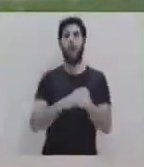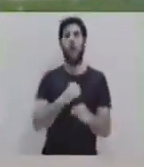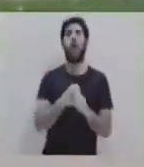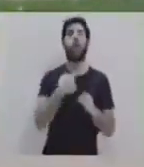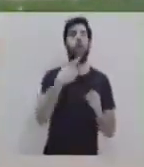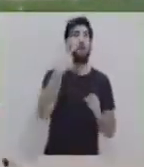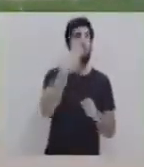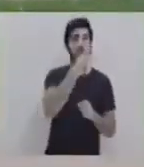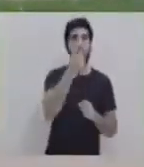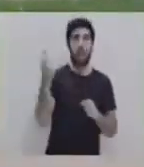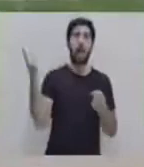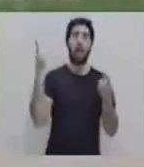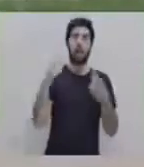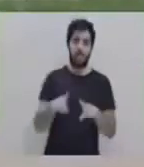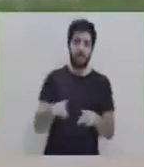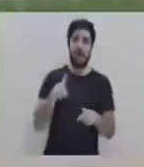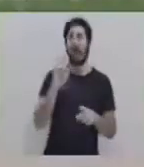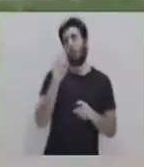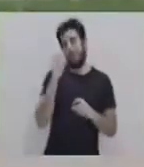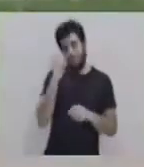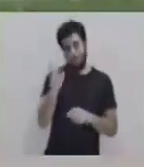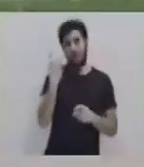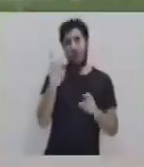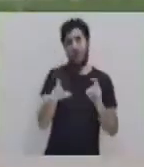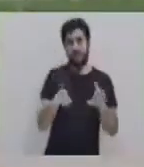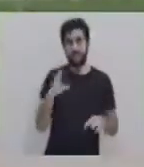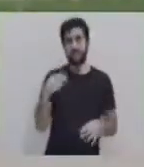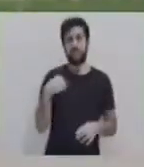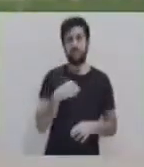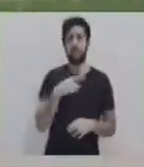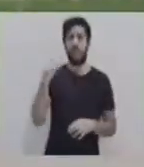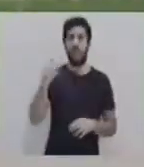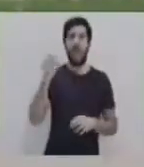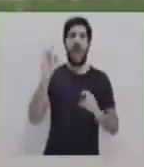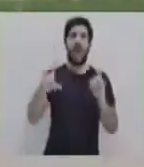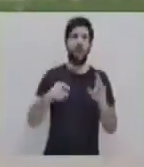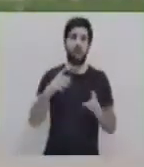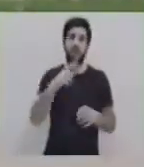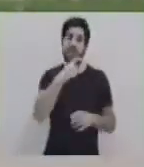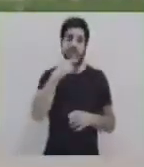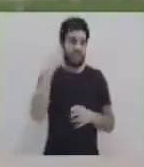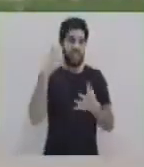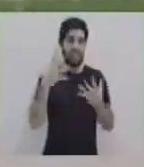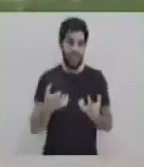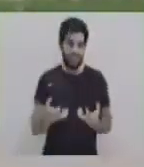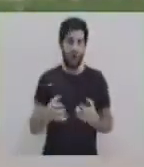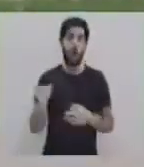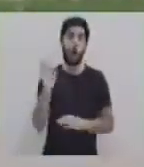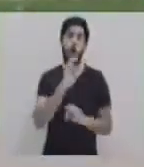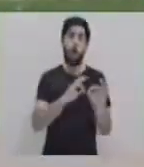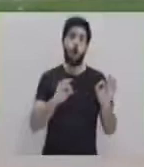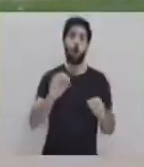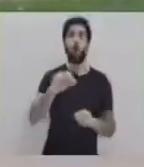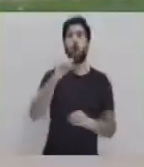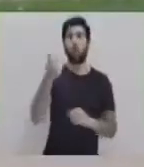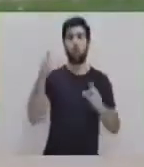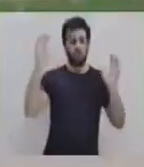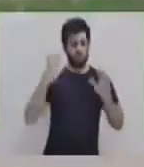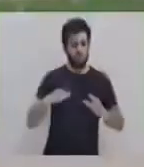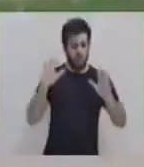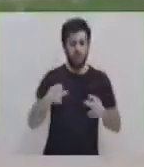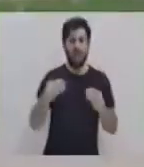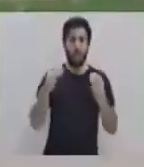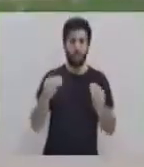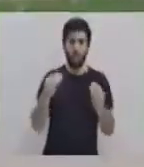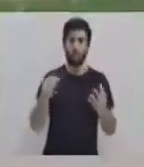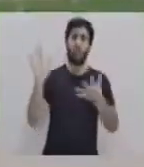observar. Por eso es de que de repente acá nosotros tenemos como que más sequía algunos años y otros años hay demasiada